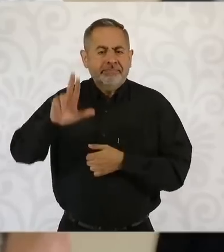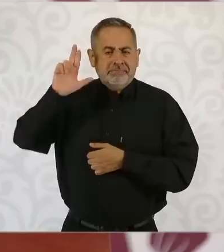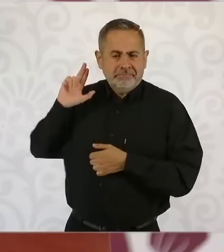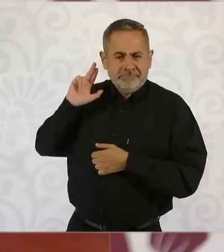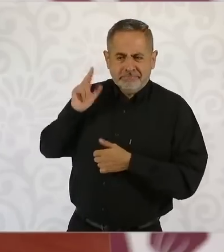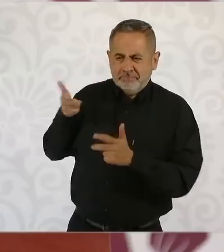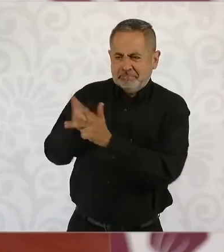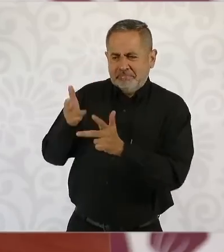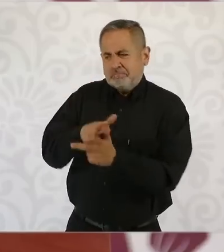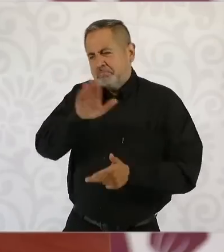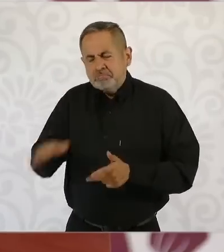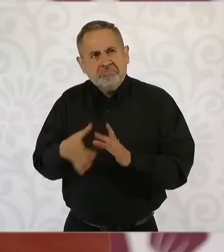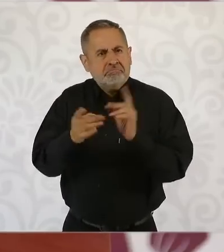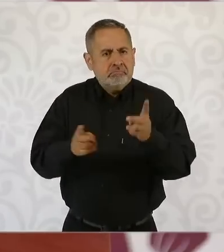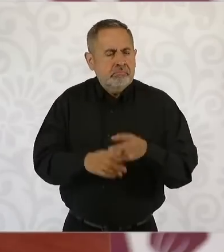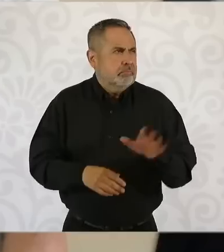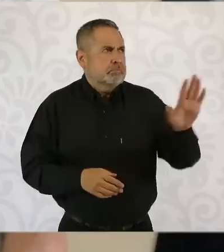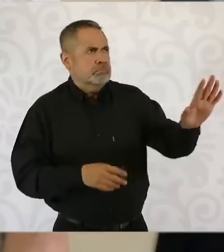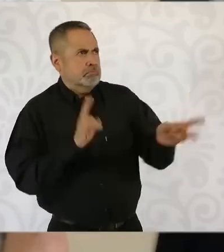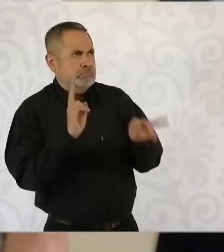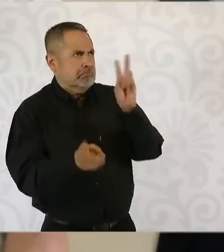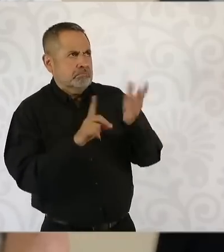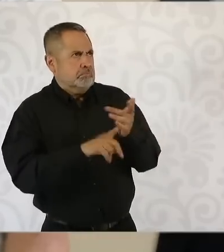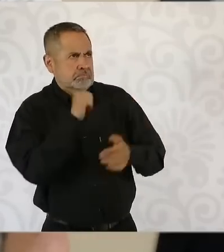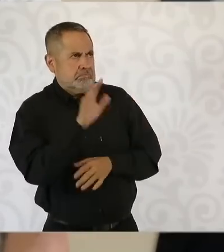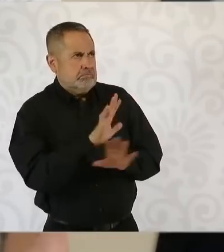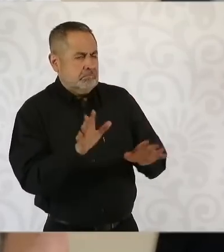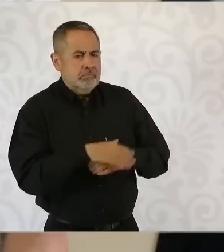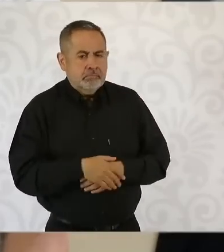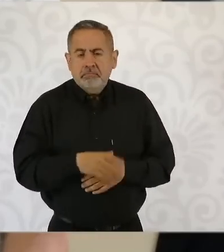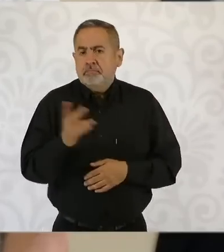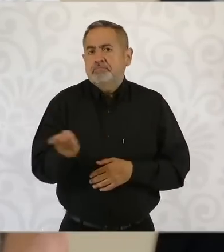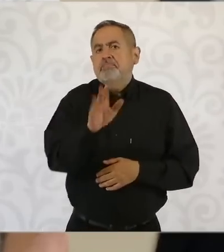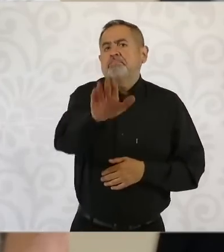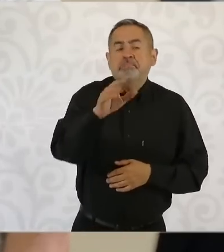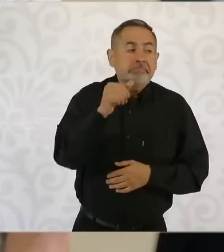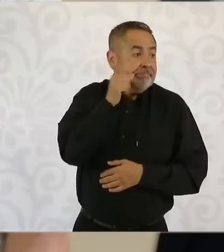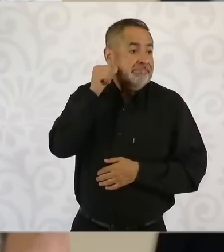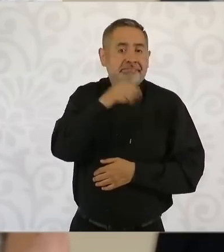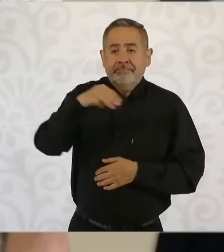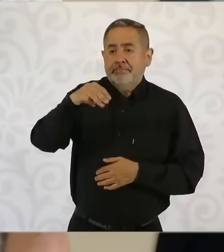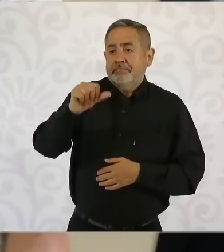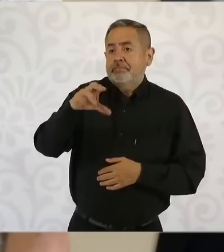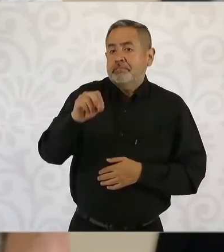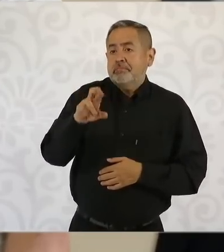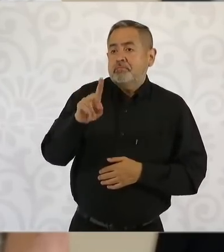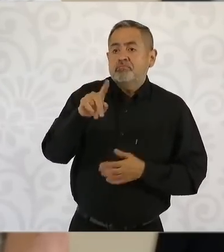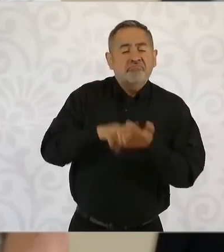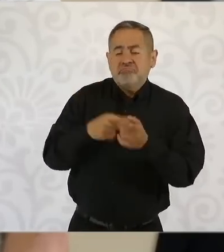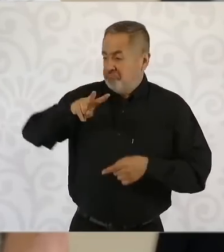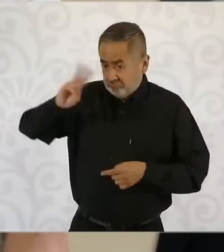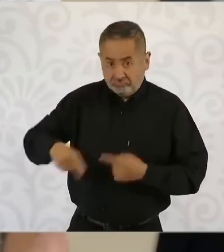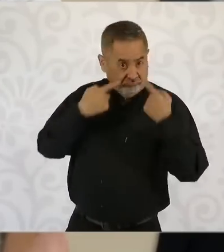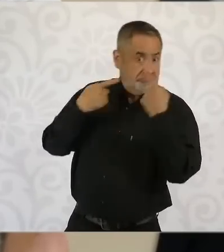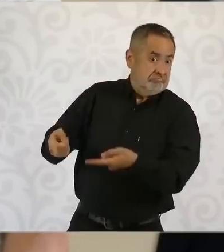No hablamos de ese tema. Esto se lo pregunto porque ayer Marco Rubio mencionaba que es real la violencia política en